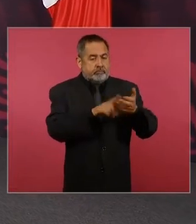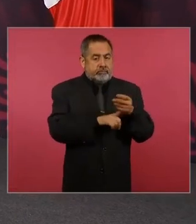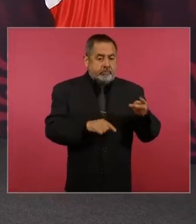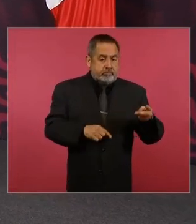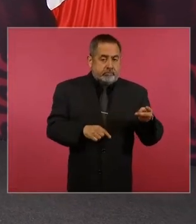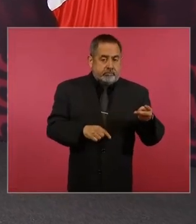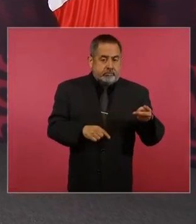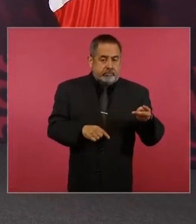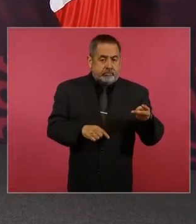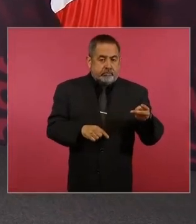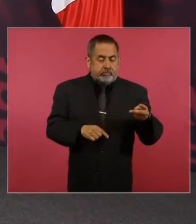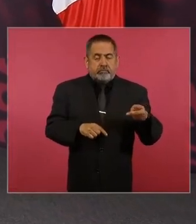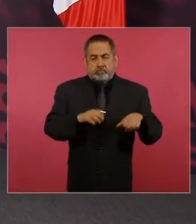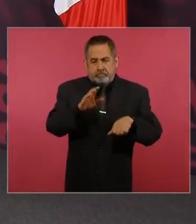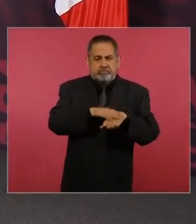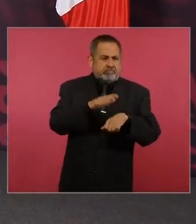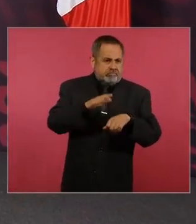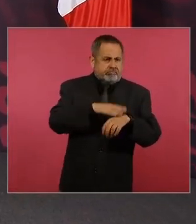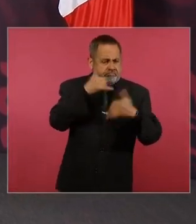tienen más aceptación